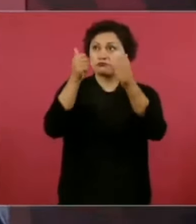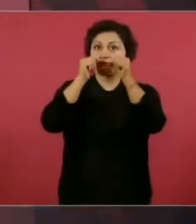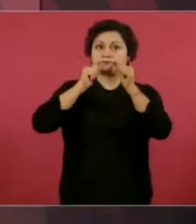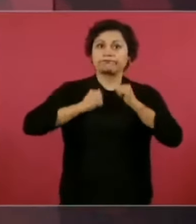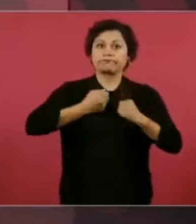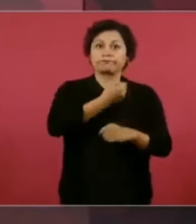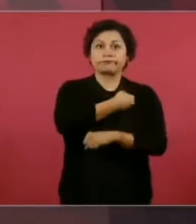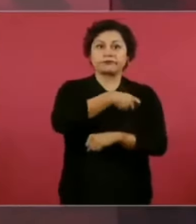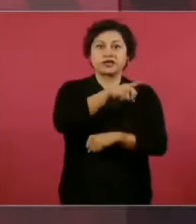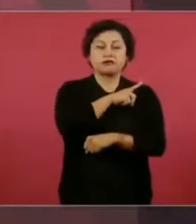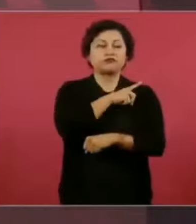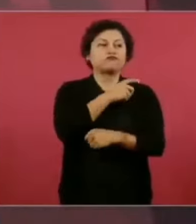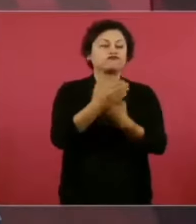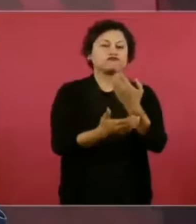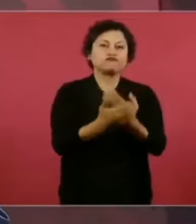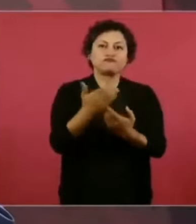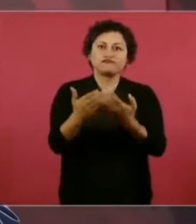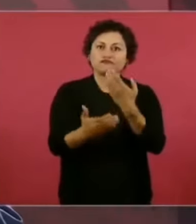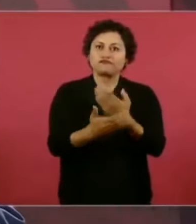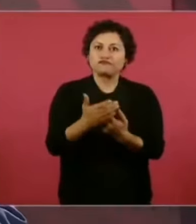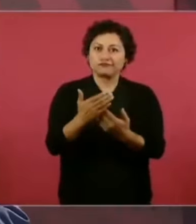Ahora es distinto.